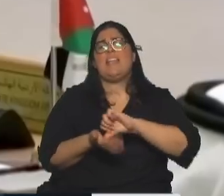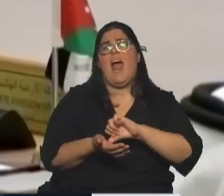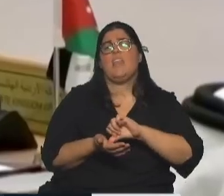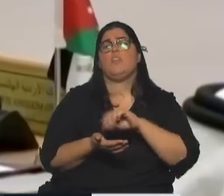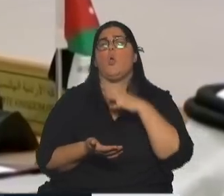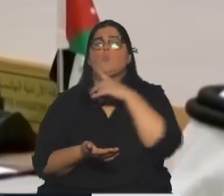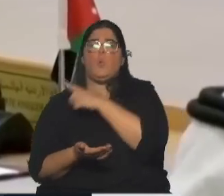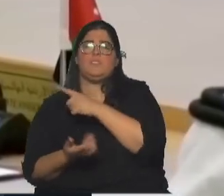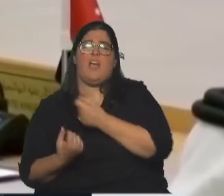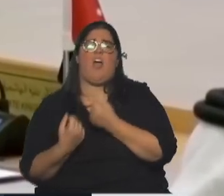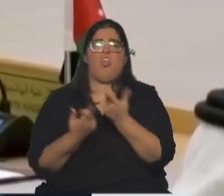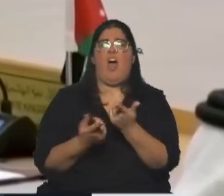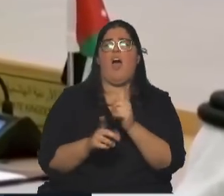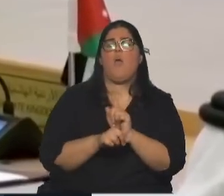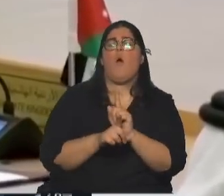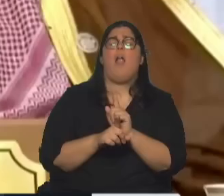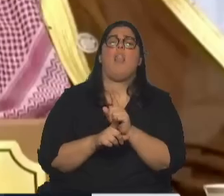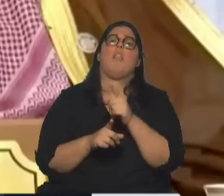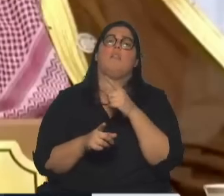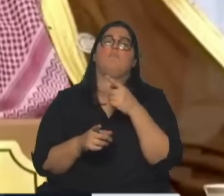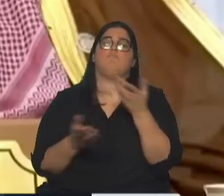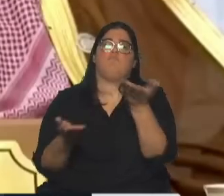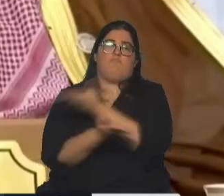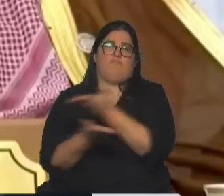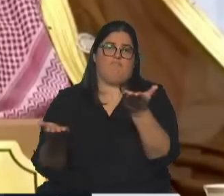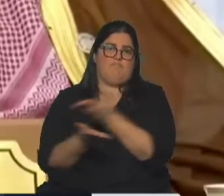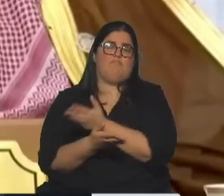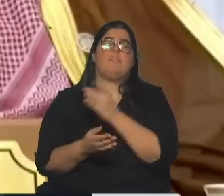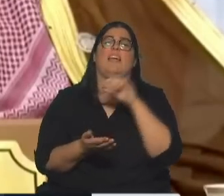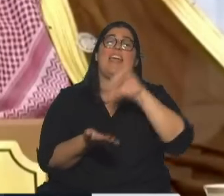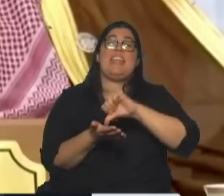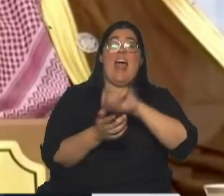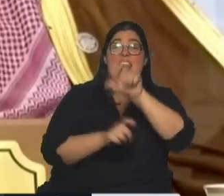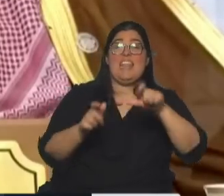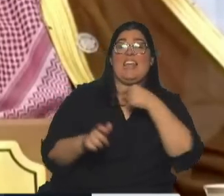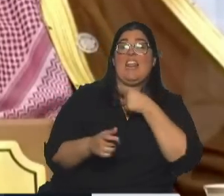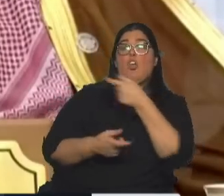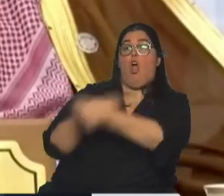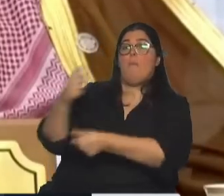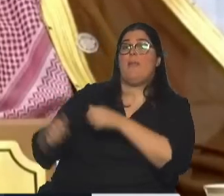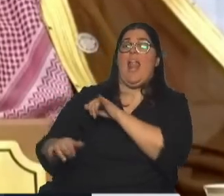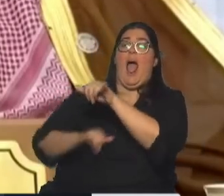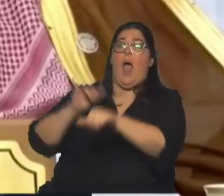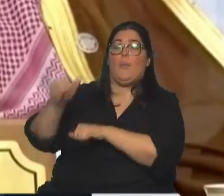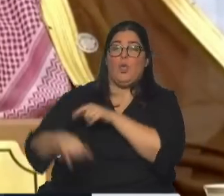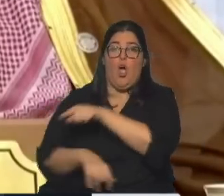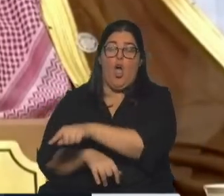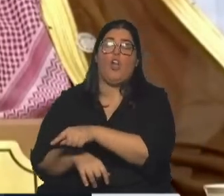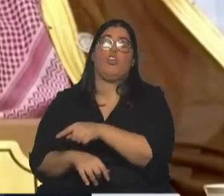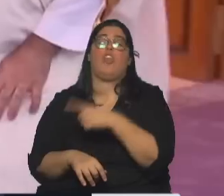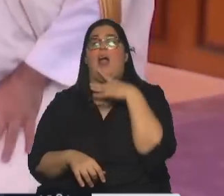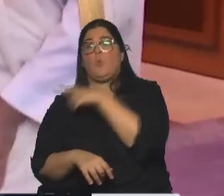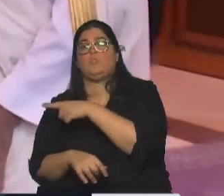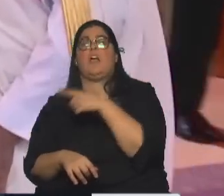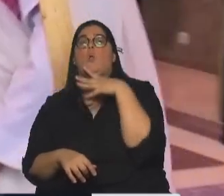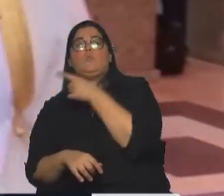sí. Drones armados iraníes para los rusos y los iraníes queriendo comprar aviones y artillería antiaérea a Rusia.